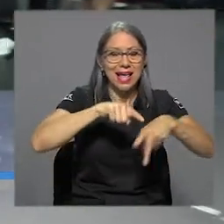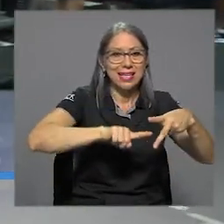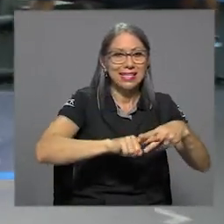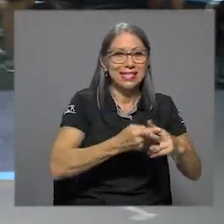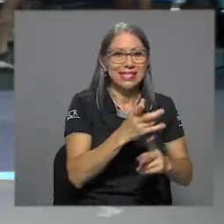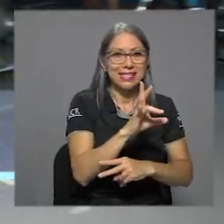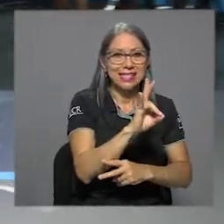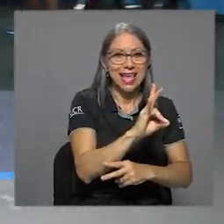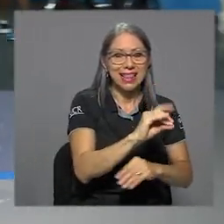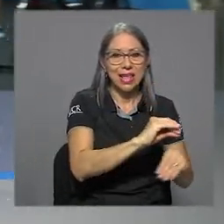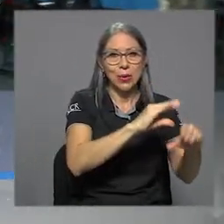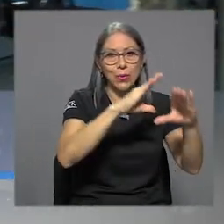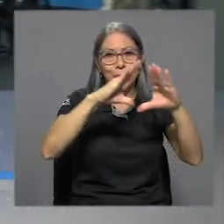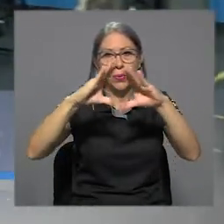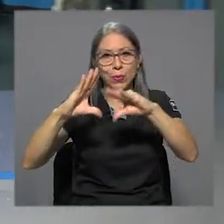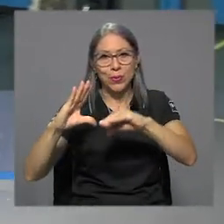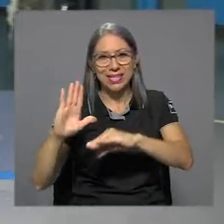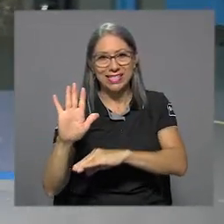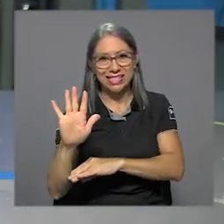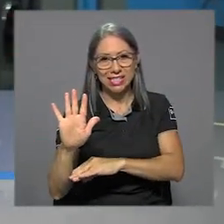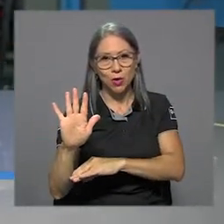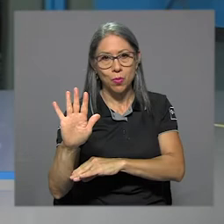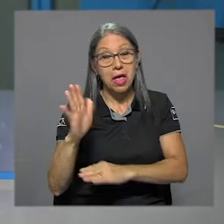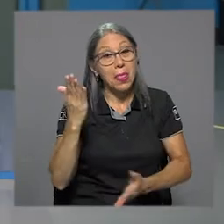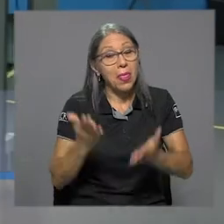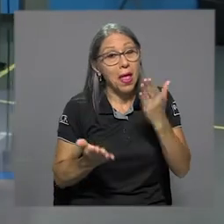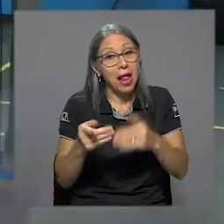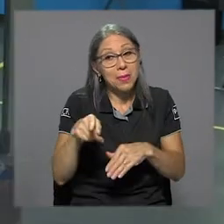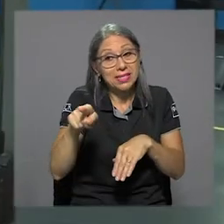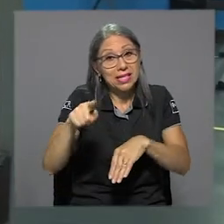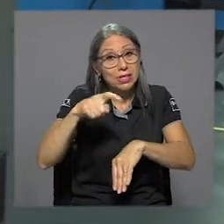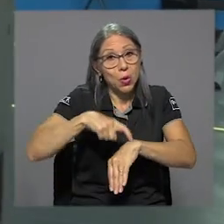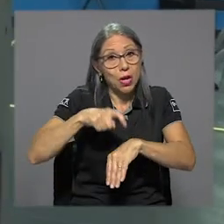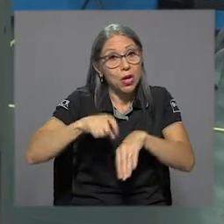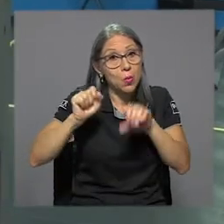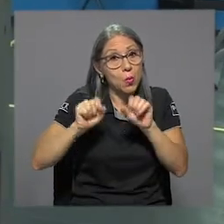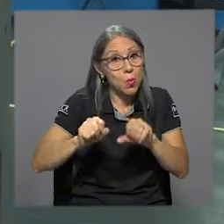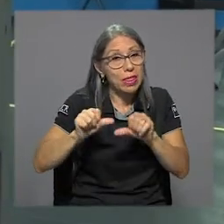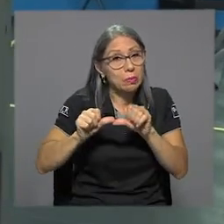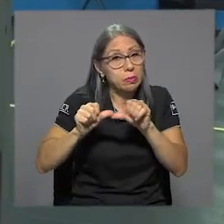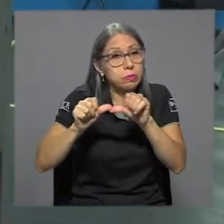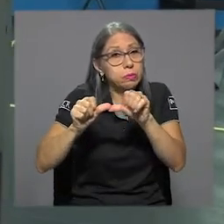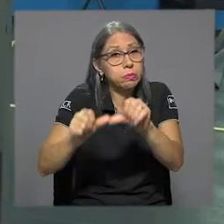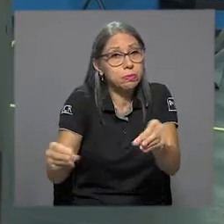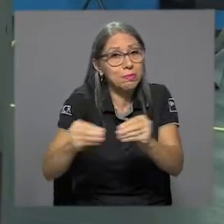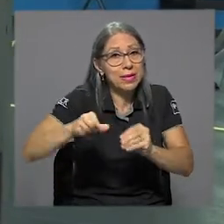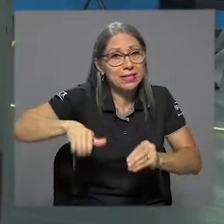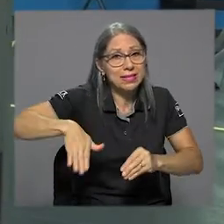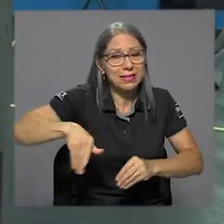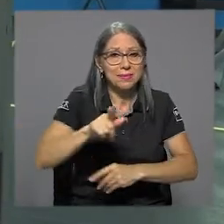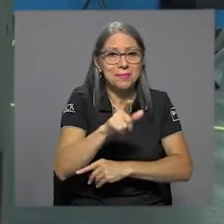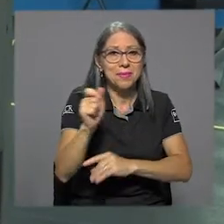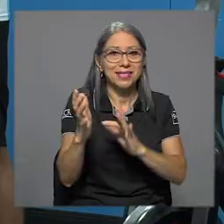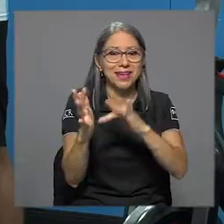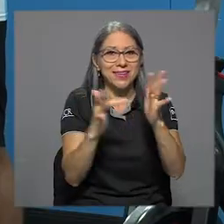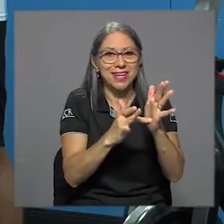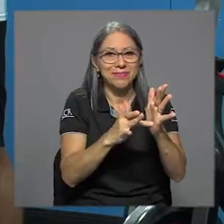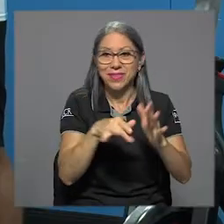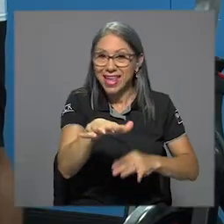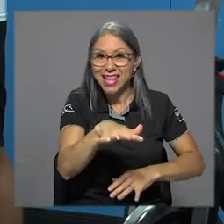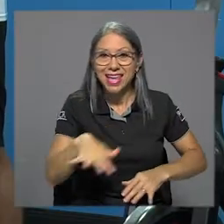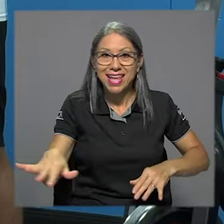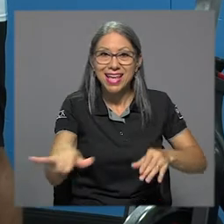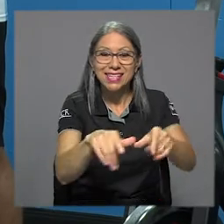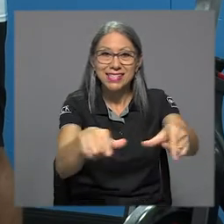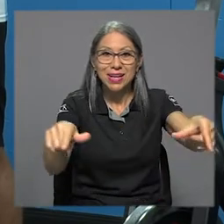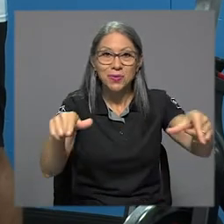la mañana a 5 de la tarde, pero es probable que ese horario se extienda en el mes de abril. En el gimnasio,